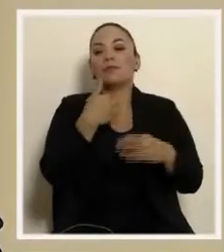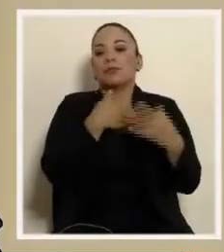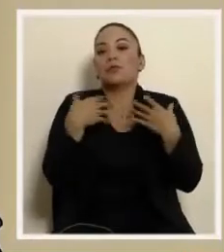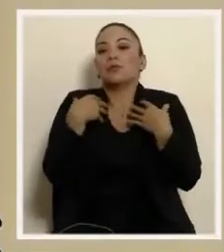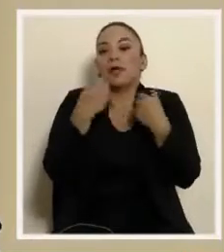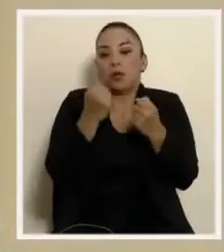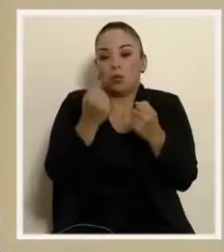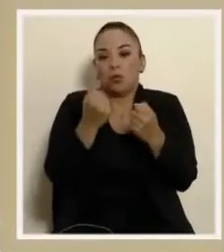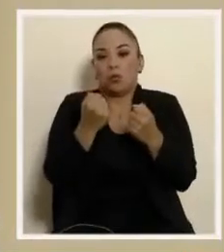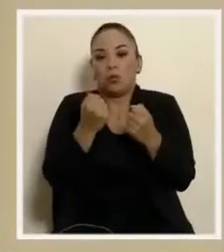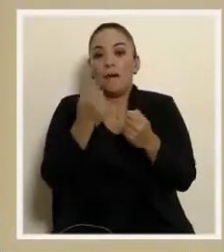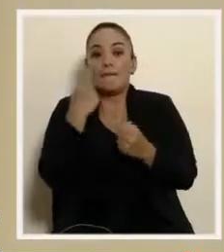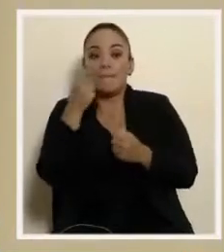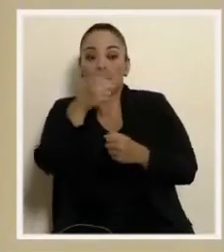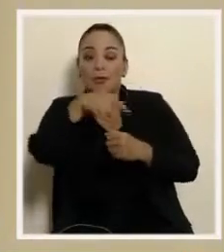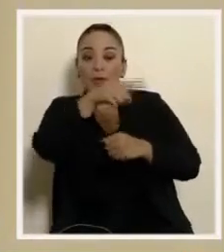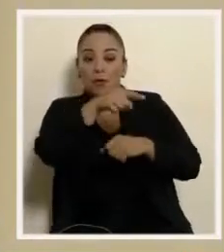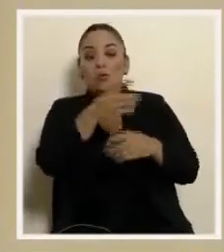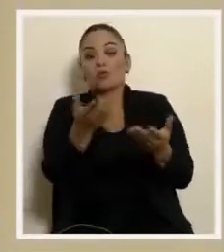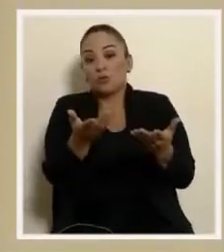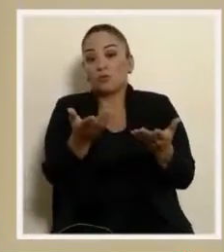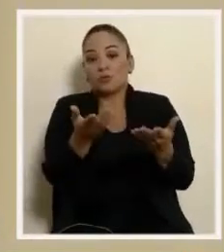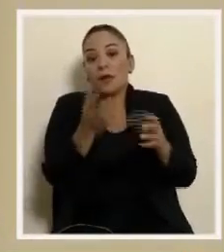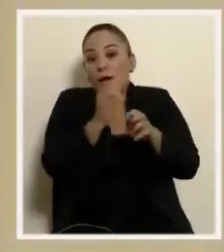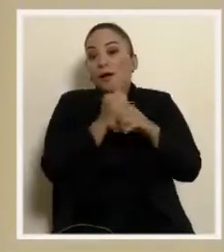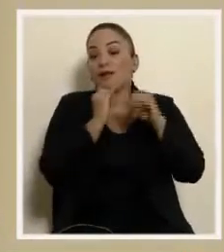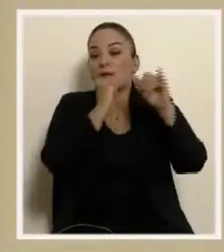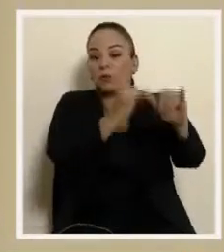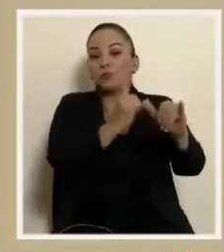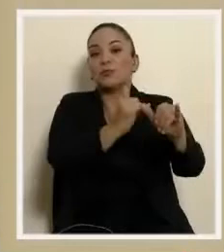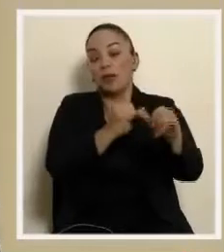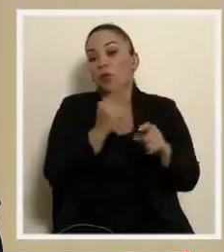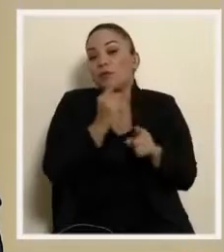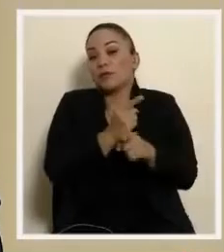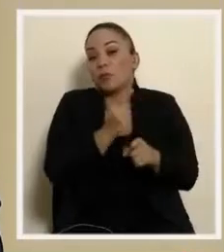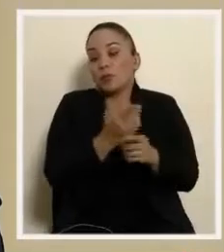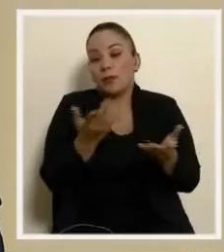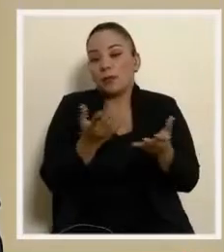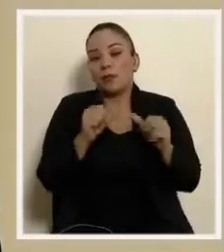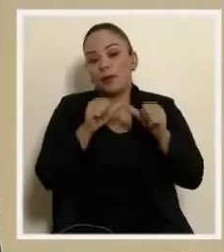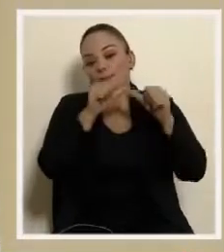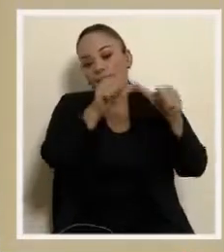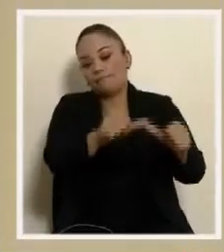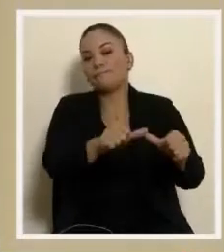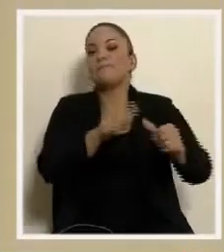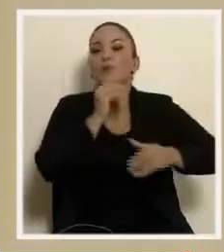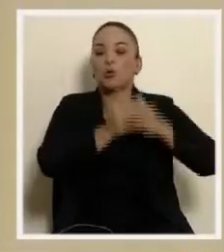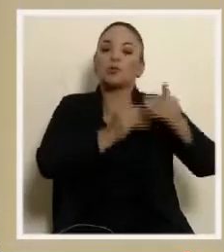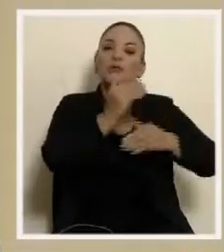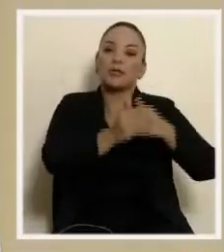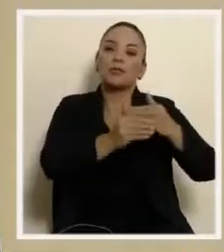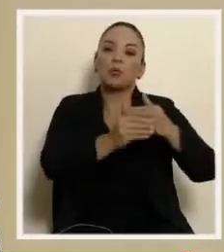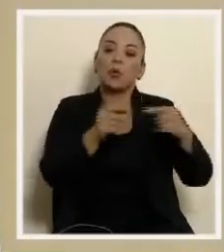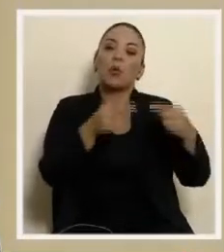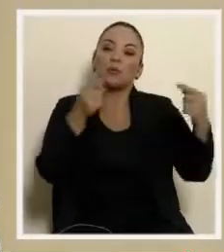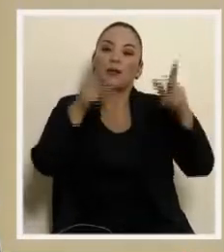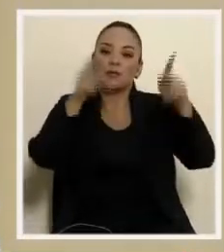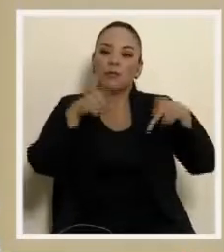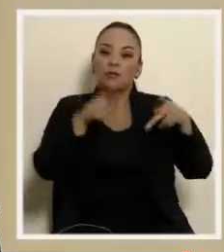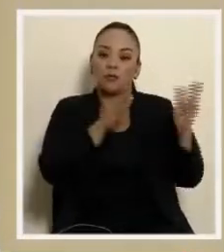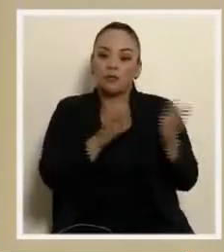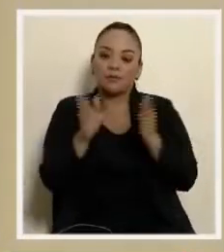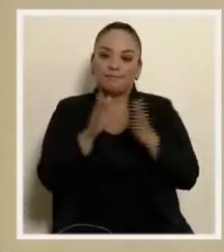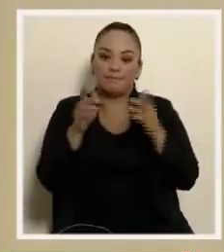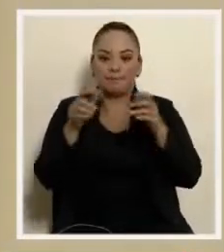Salud para que se entable la denuncia que corresponde y se siga el debido proceso contra los que organizaron la